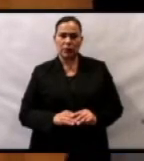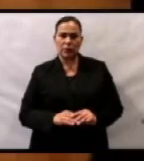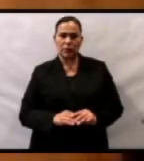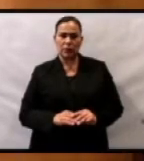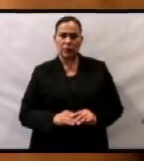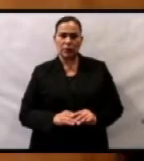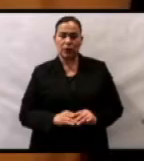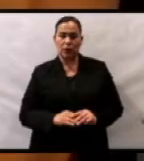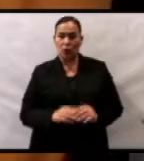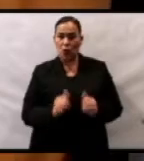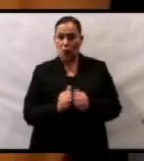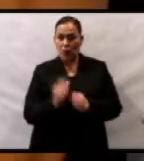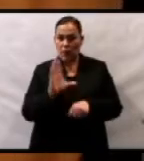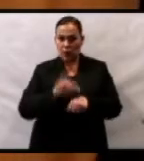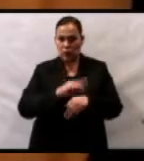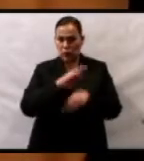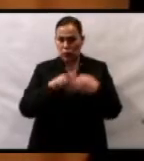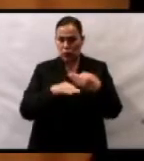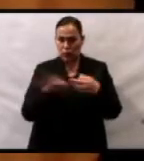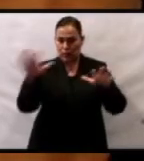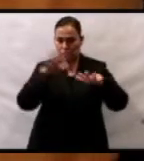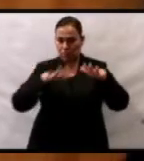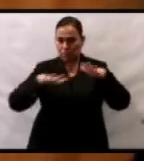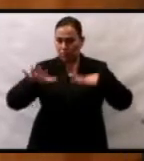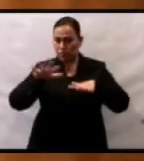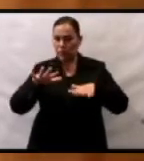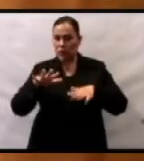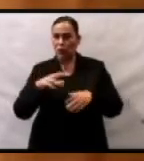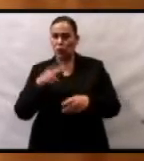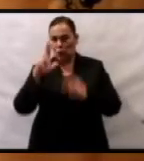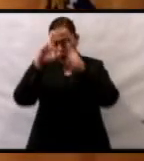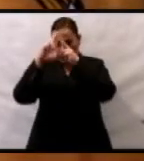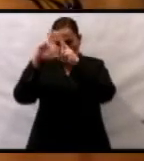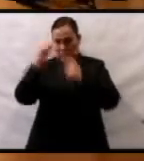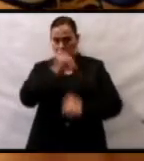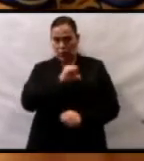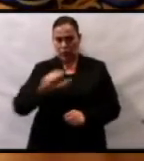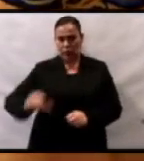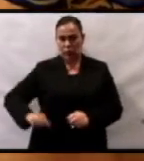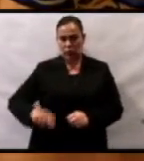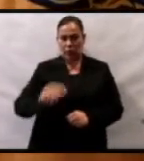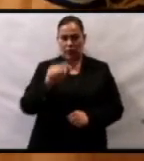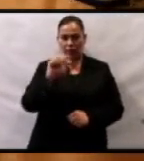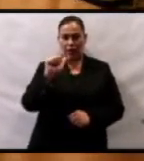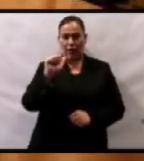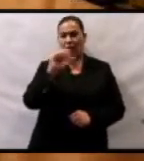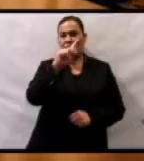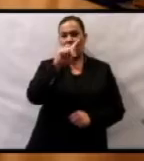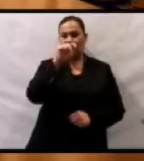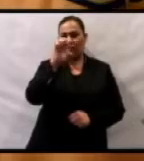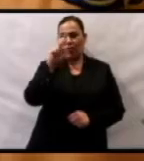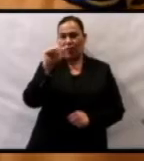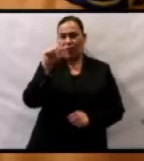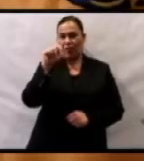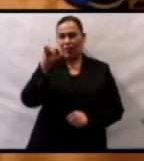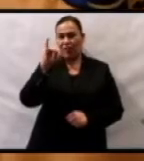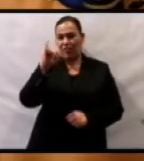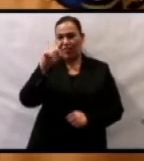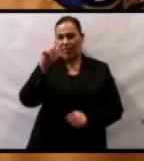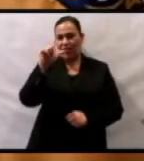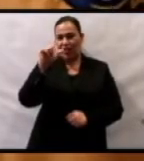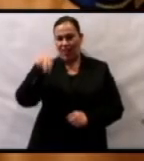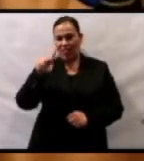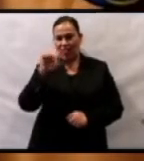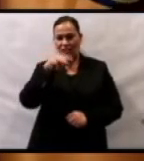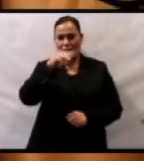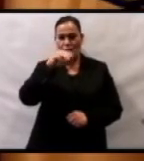con el permiso del Pleno del Honorable Ayuntamiento de Tepatitlán de Morelos. Saludo con aprecio a cada